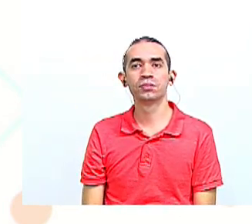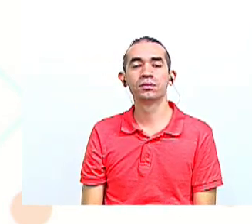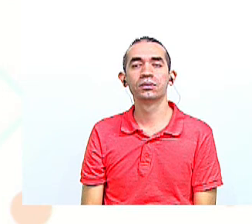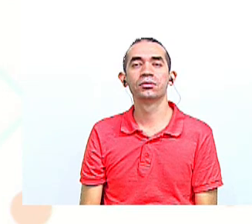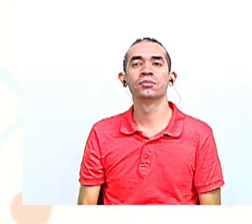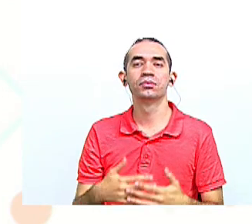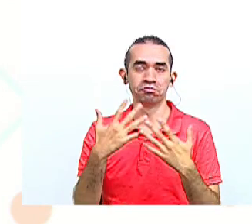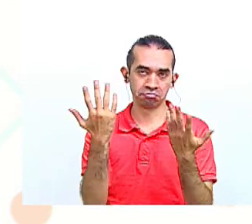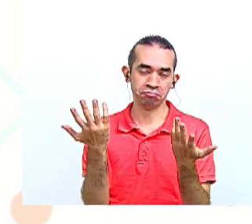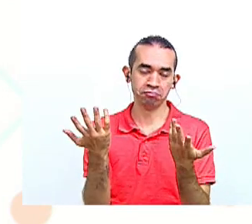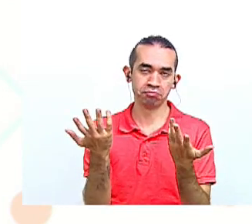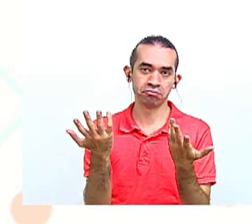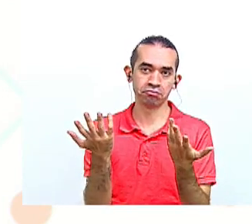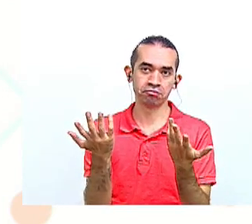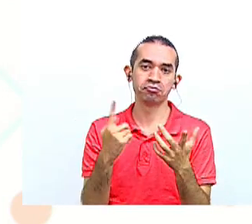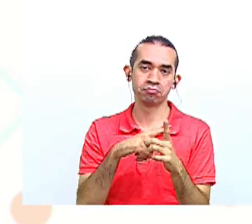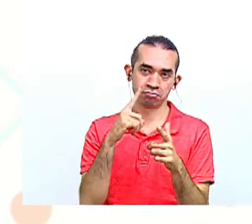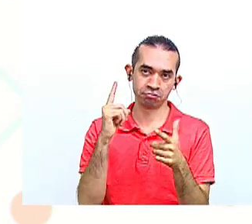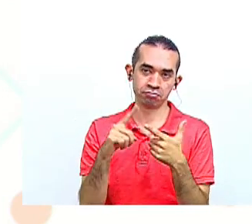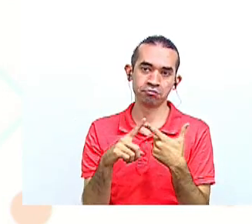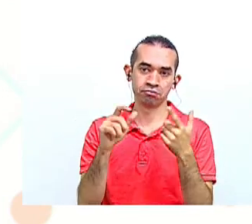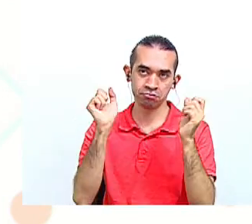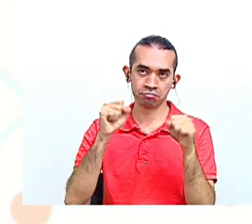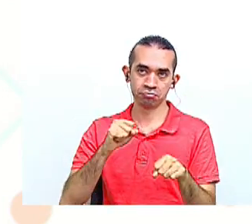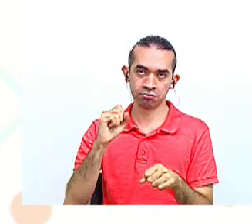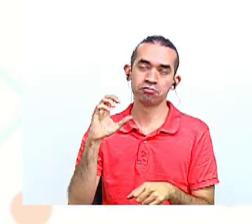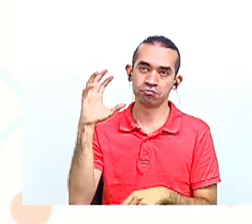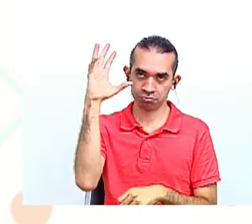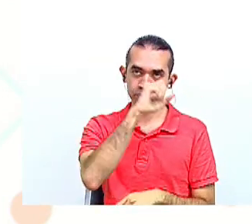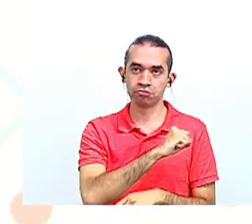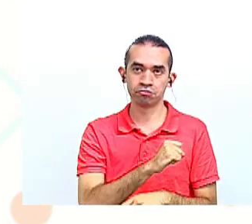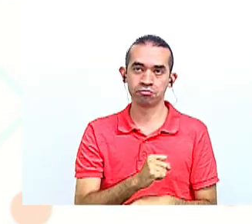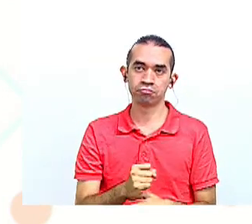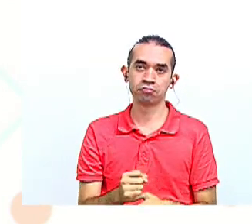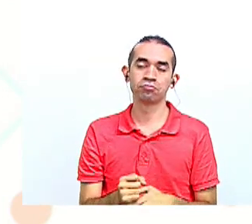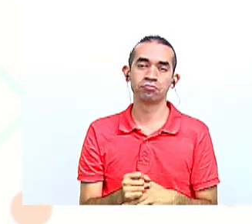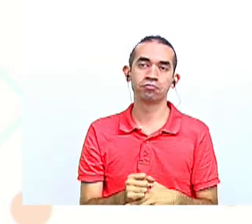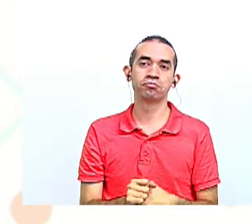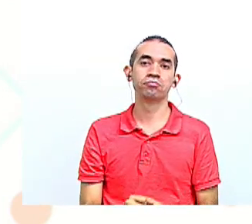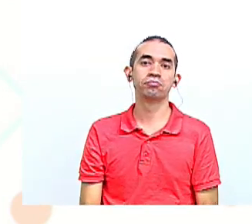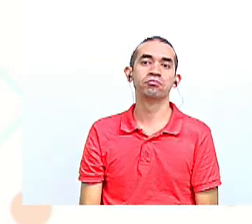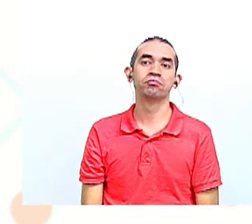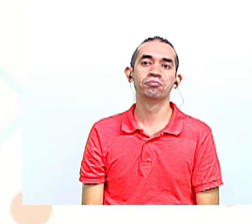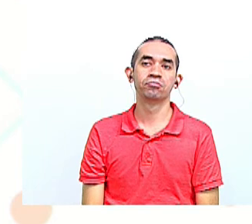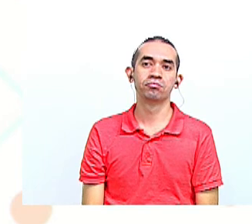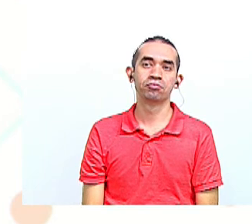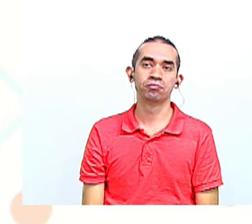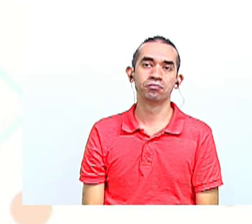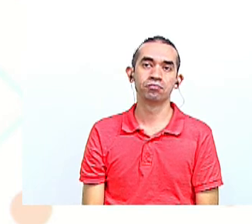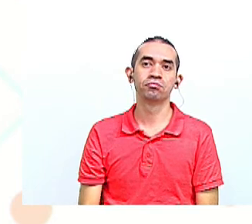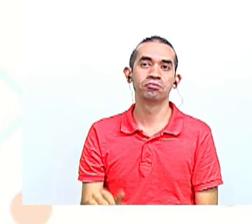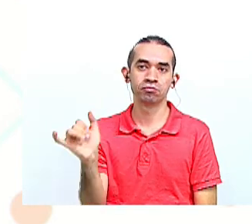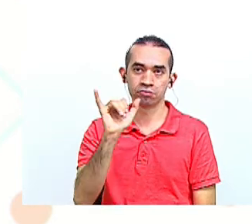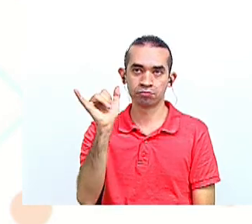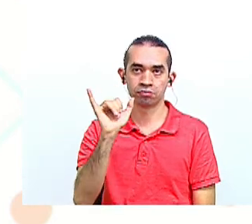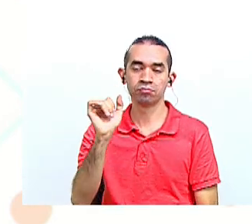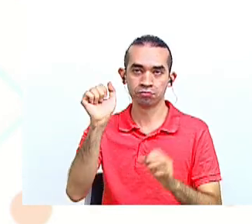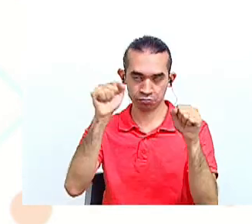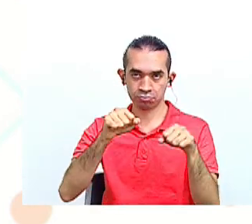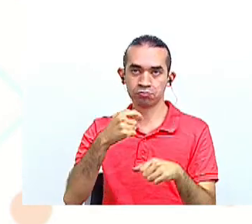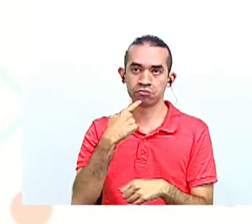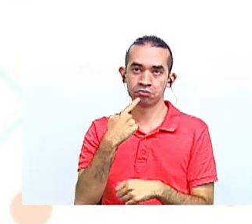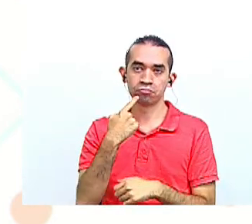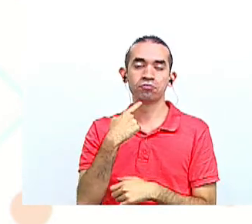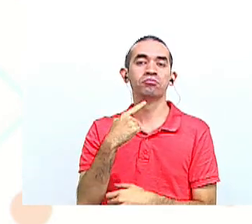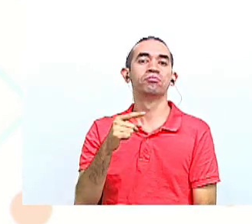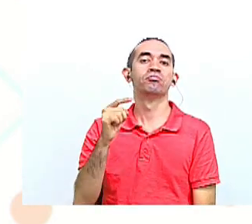¿verdad? Y entonces podemos indicar también que el triángulo, también podemos indicar que el